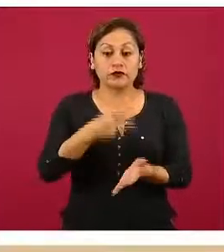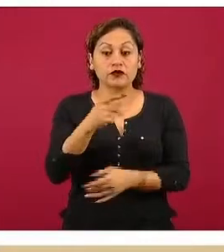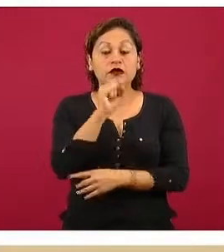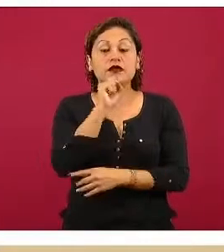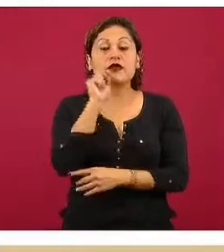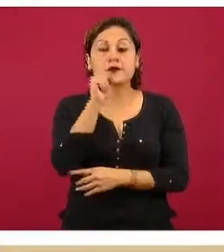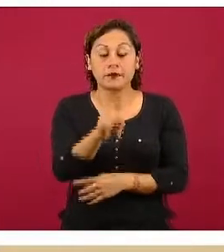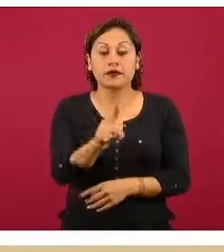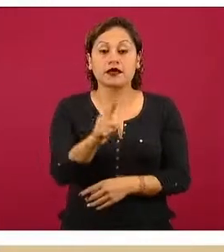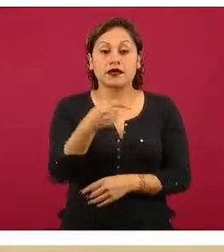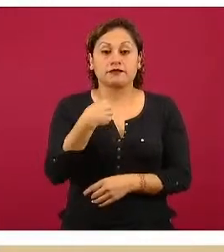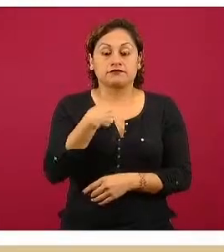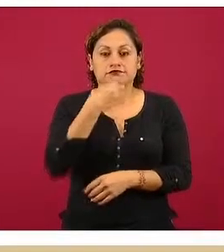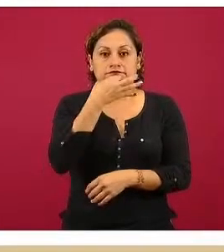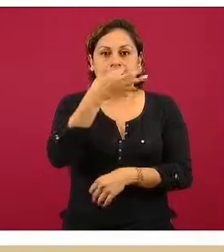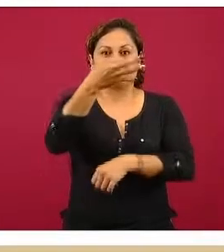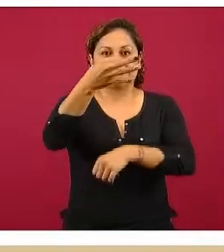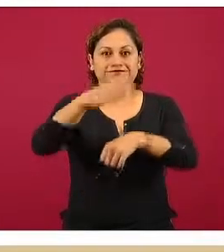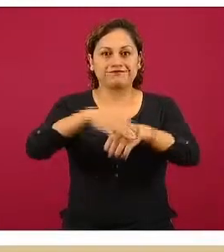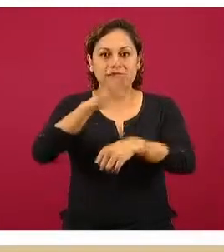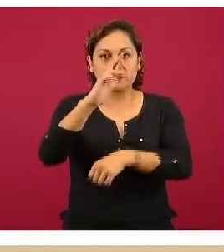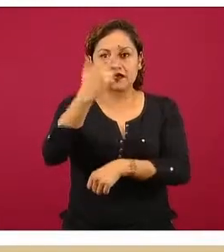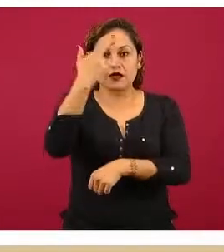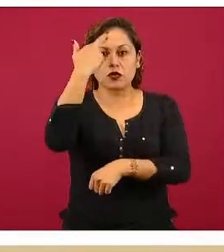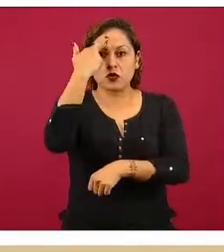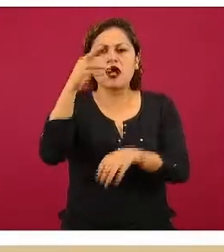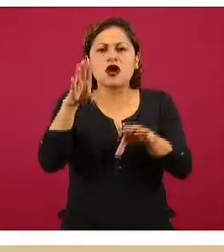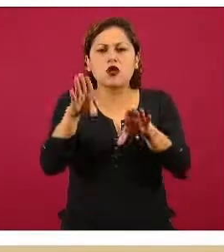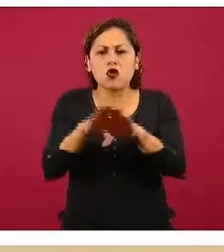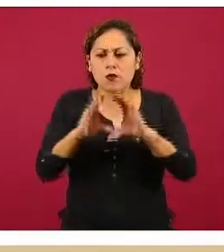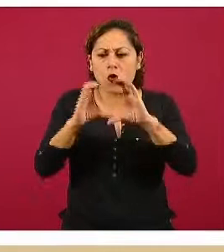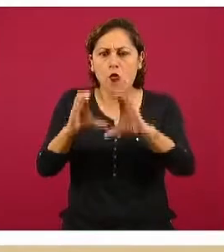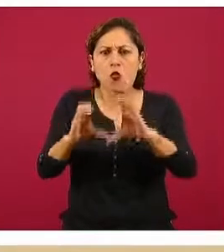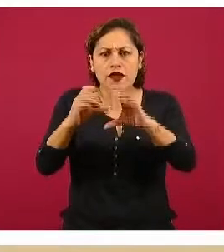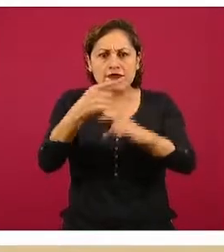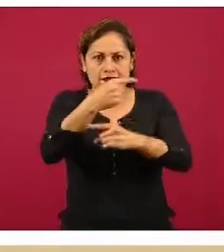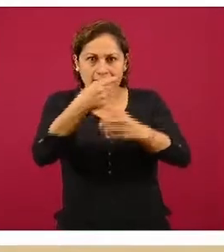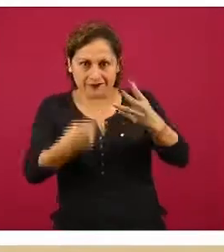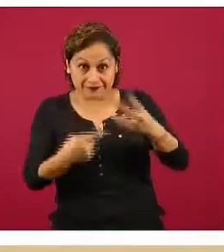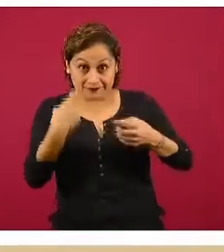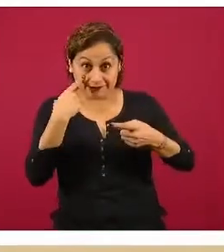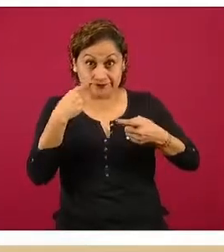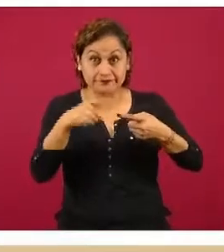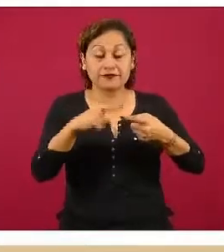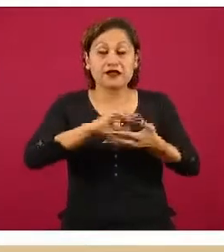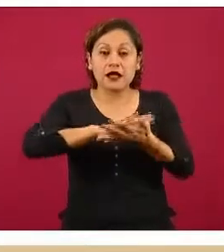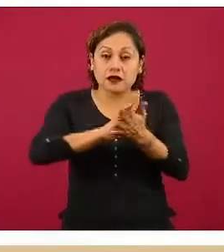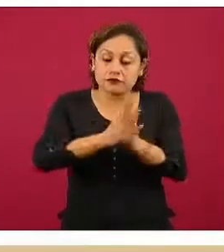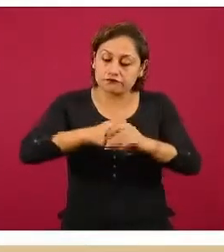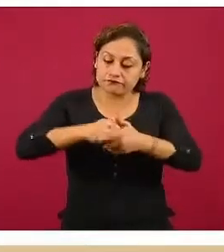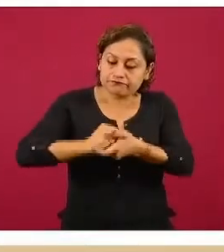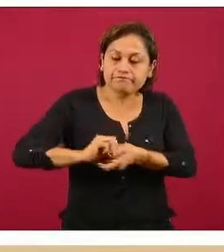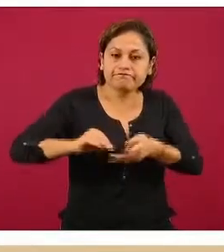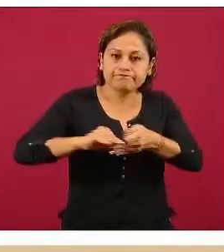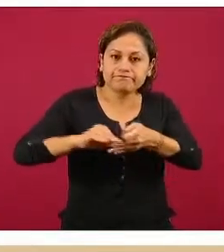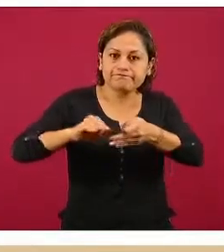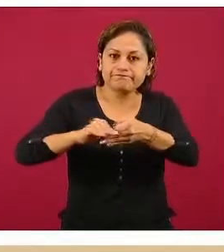y todos tenemos que implementar. Lavado de manos con una duración mínima de 20 segundos